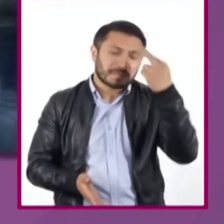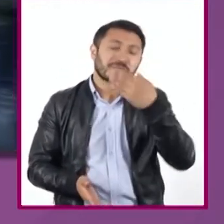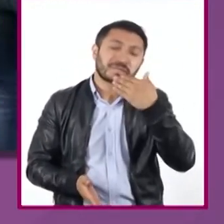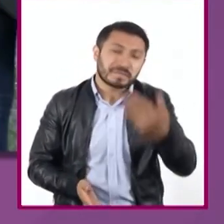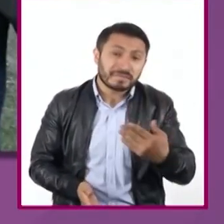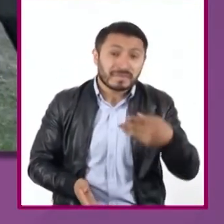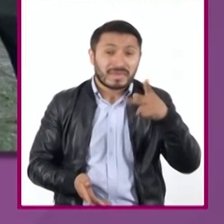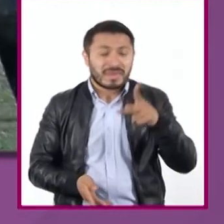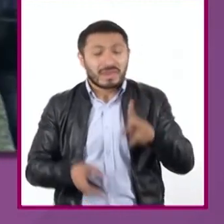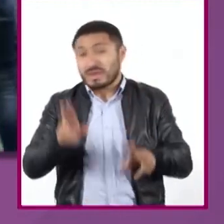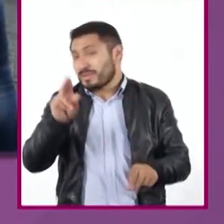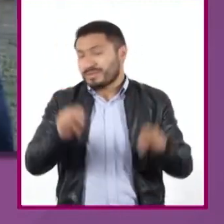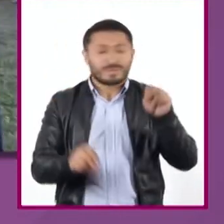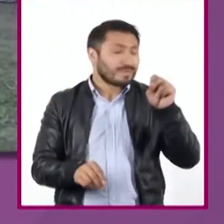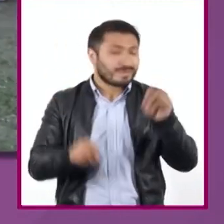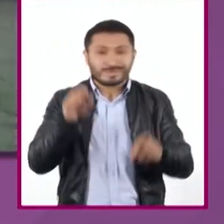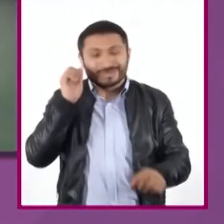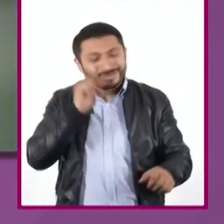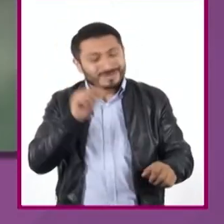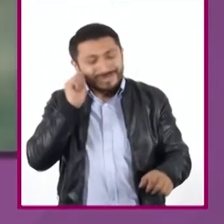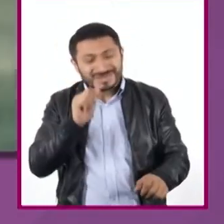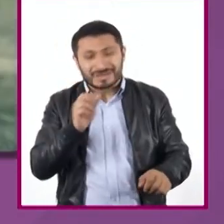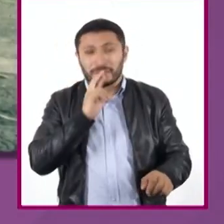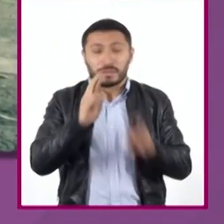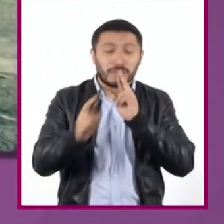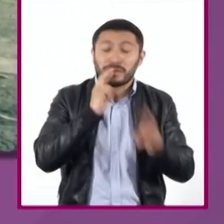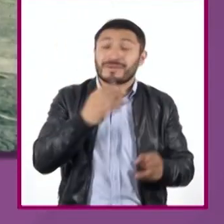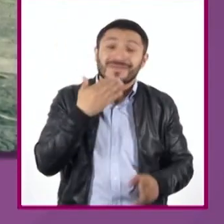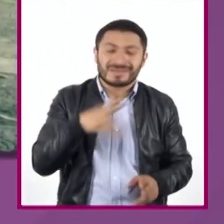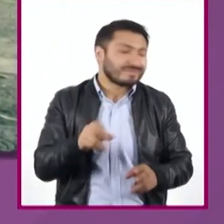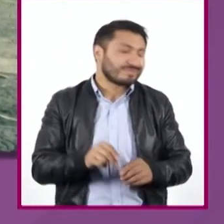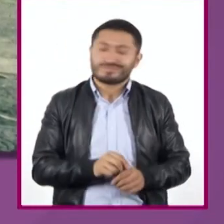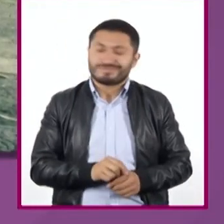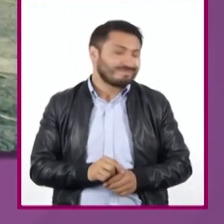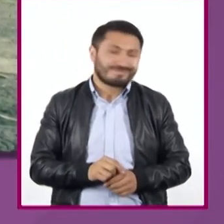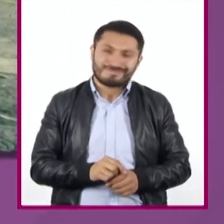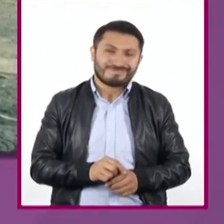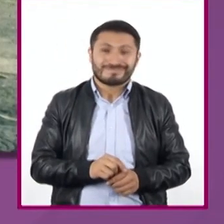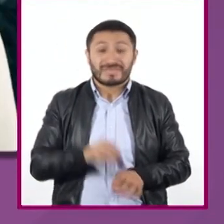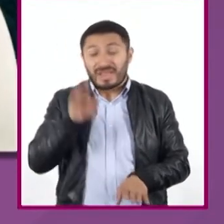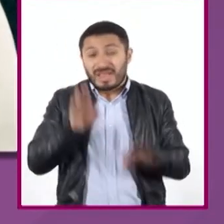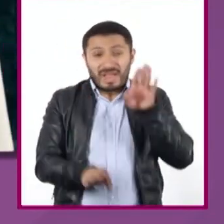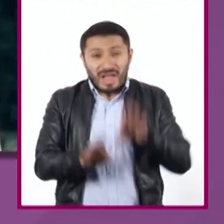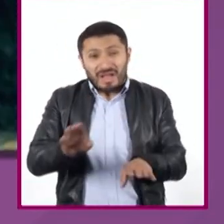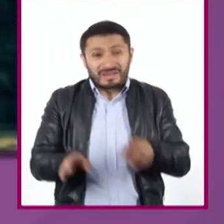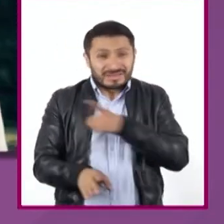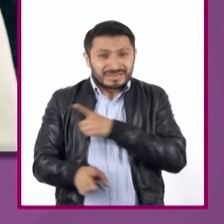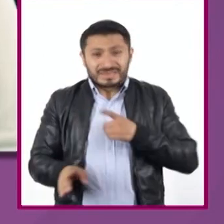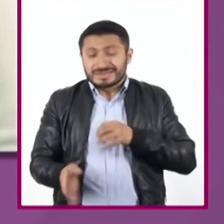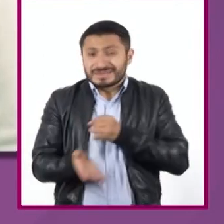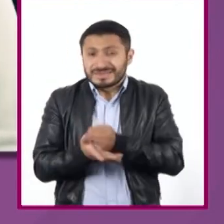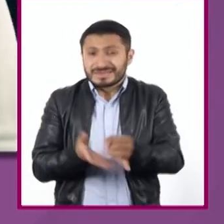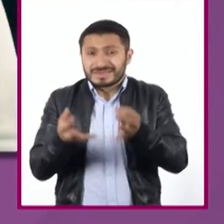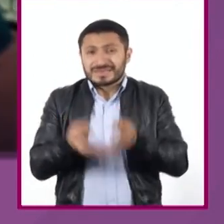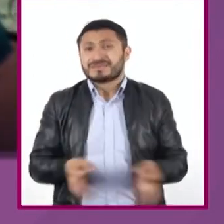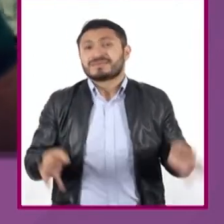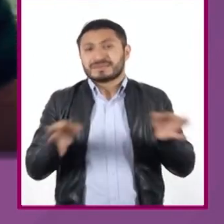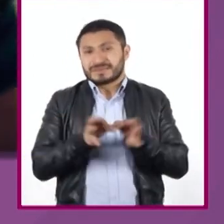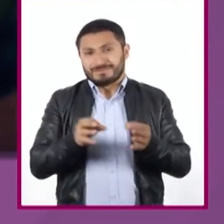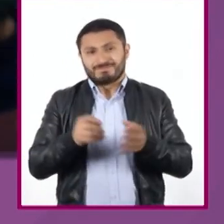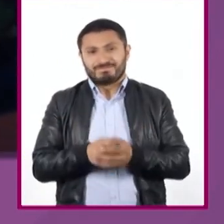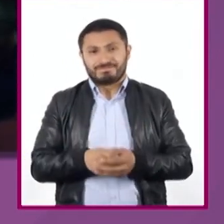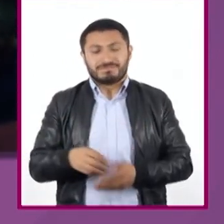no siempre trae los resultados que se esperan. En ocasiones, cuando debemos tomar una decisión importante,